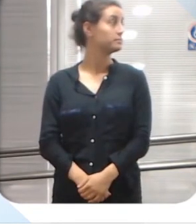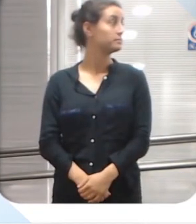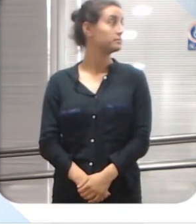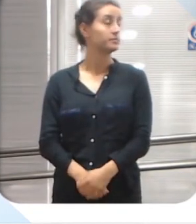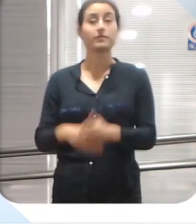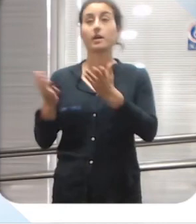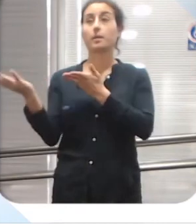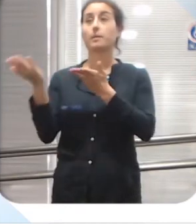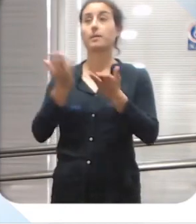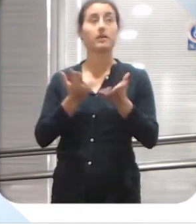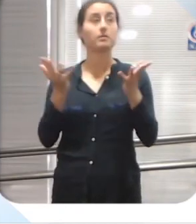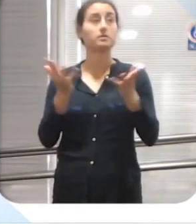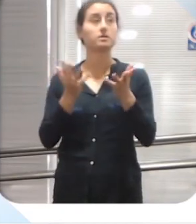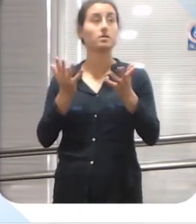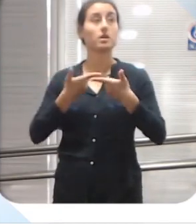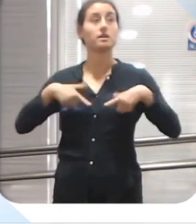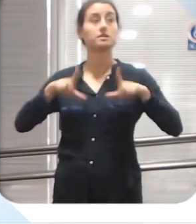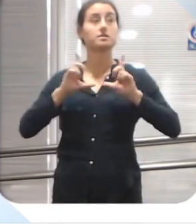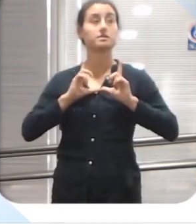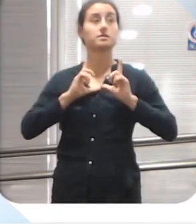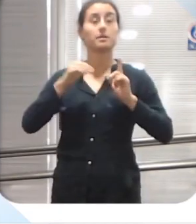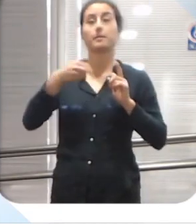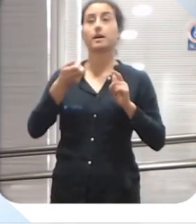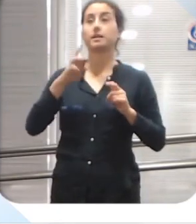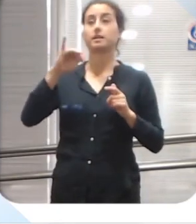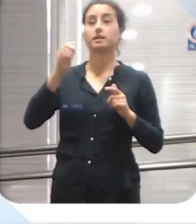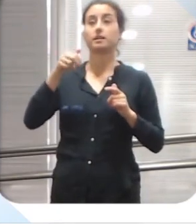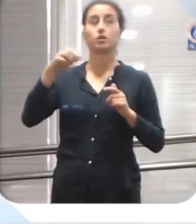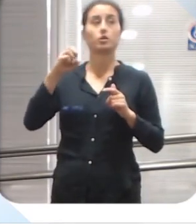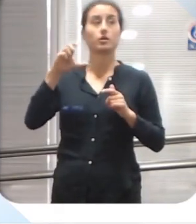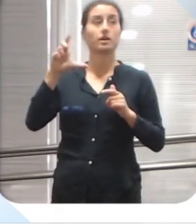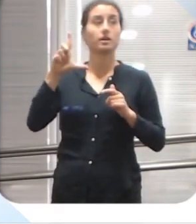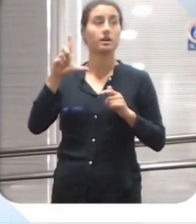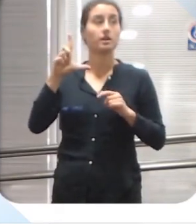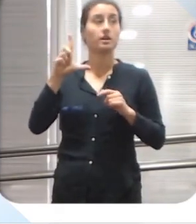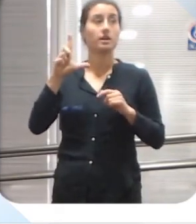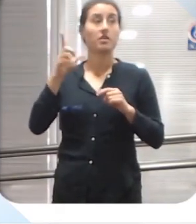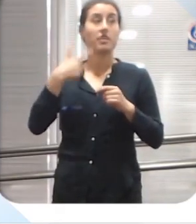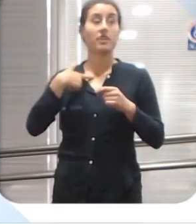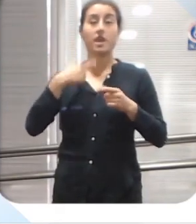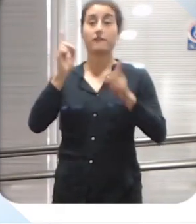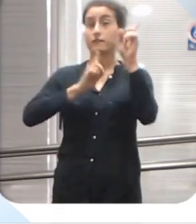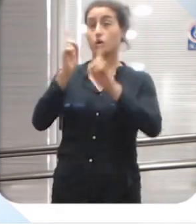mesa. Invitamos ahora a la licenciada María Noel Míguez de la UDELAR.